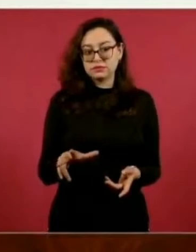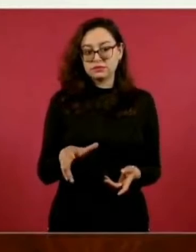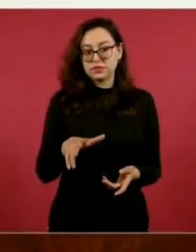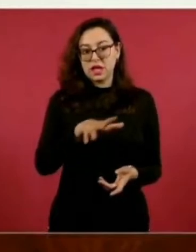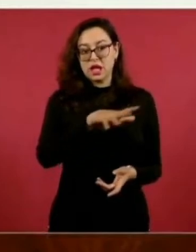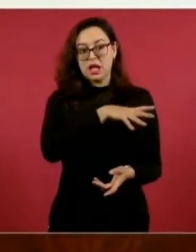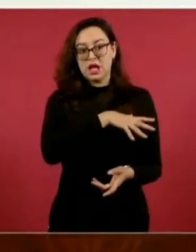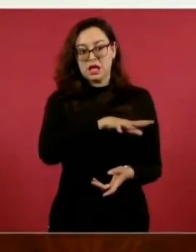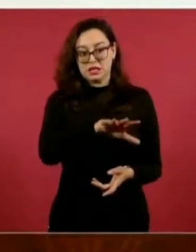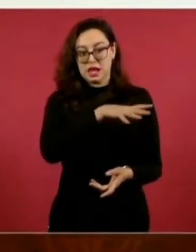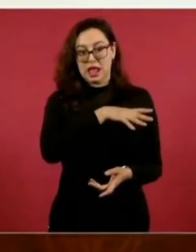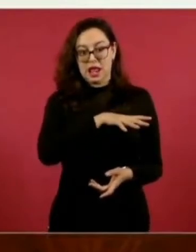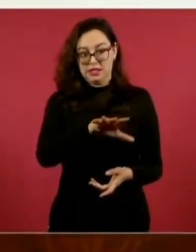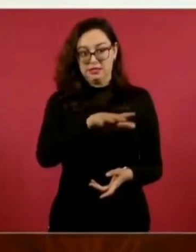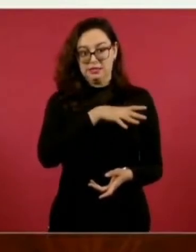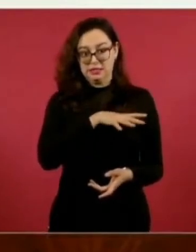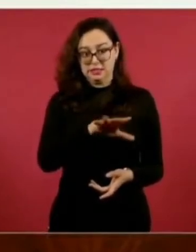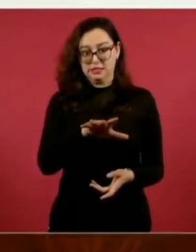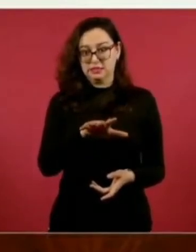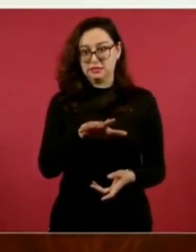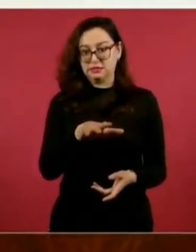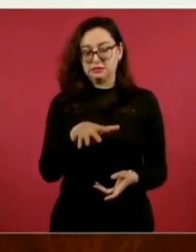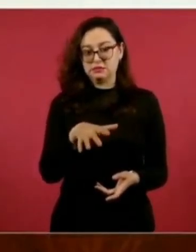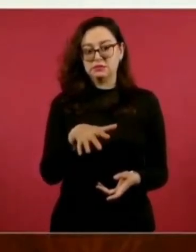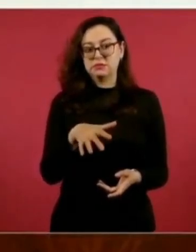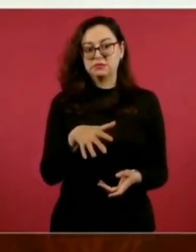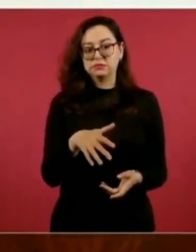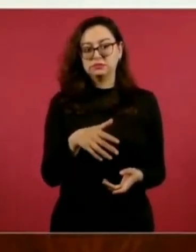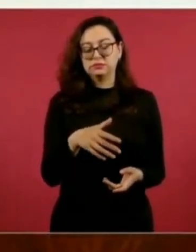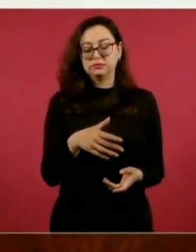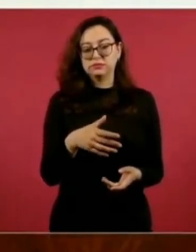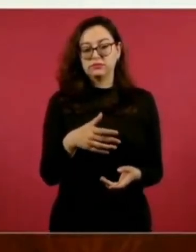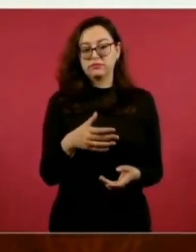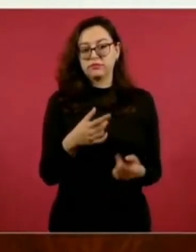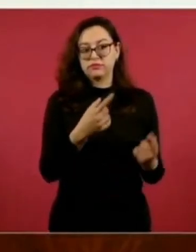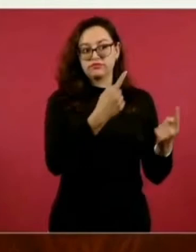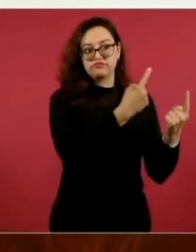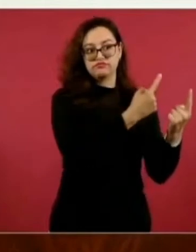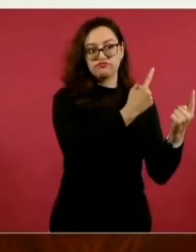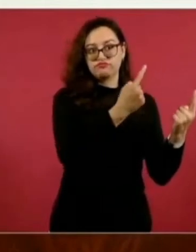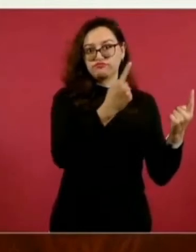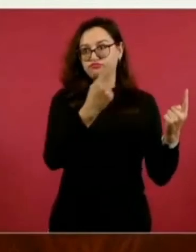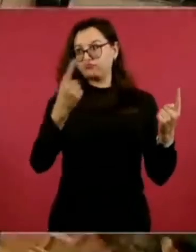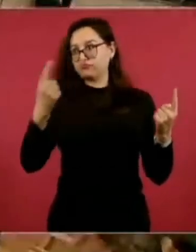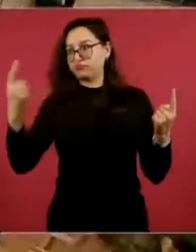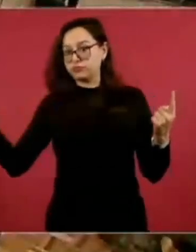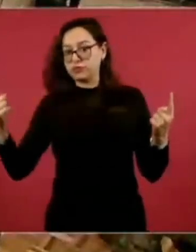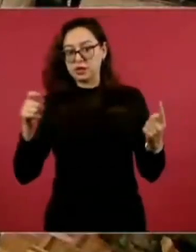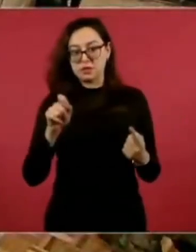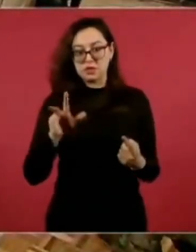generales de división en activo. ¿Cuántos almirantes hay en activo?